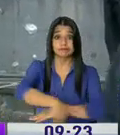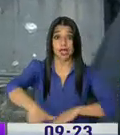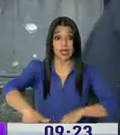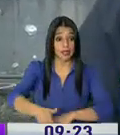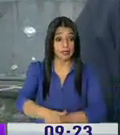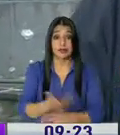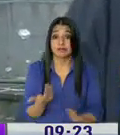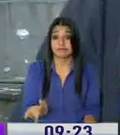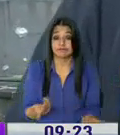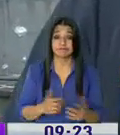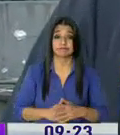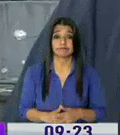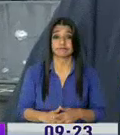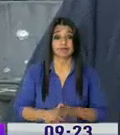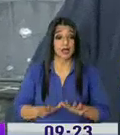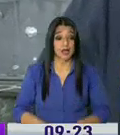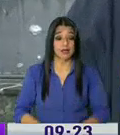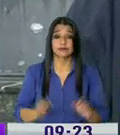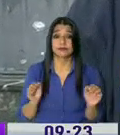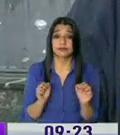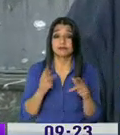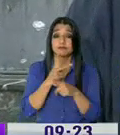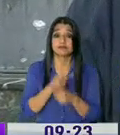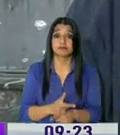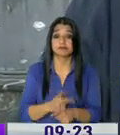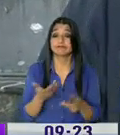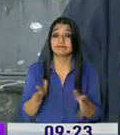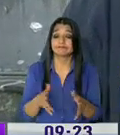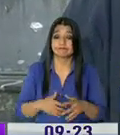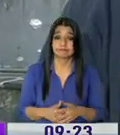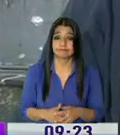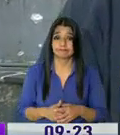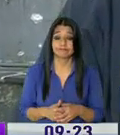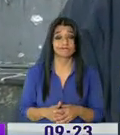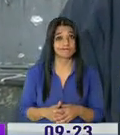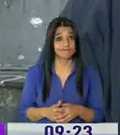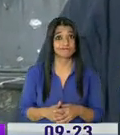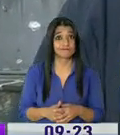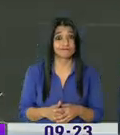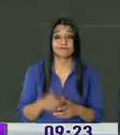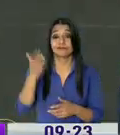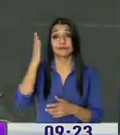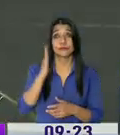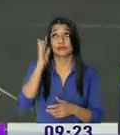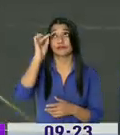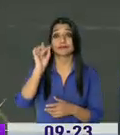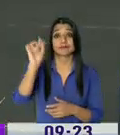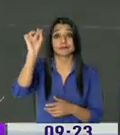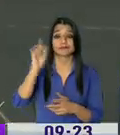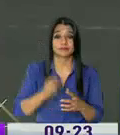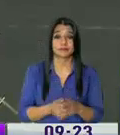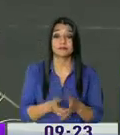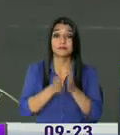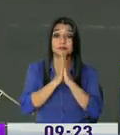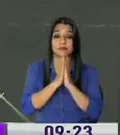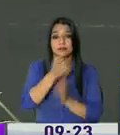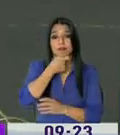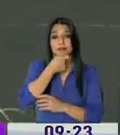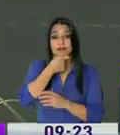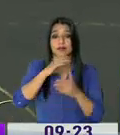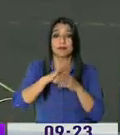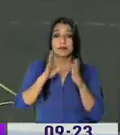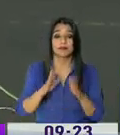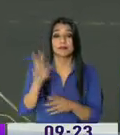aquí a la deriva, sin protección, sin nada y bueno, a la mano de Dios. Solicitamos una entrevista a la Embajada